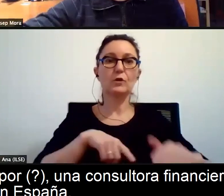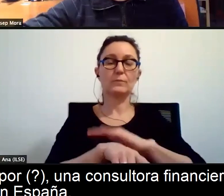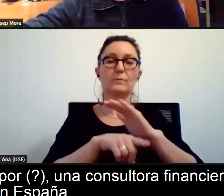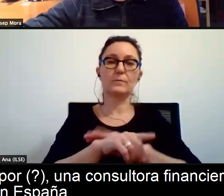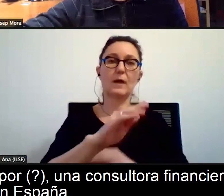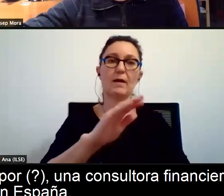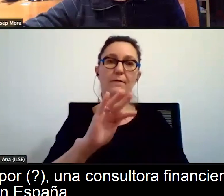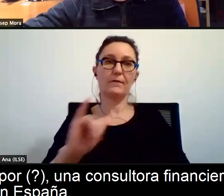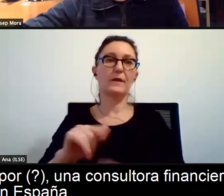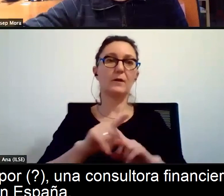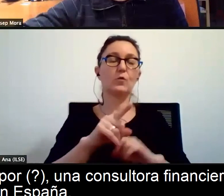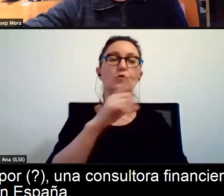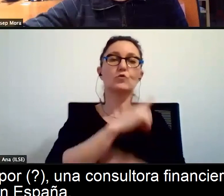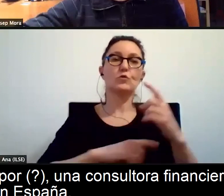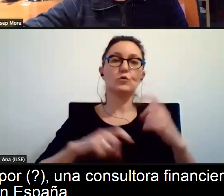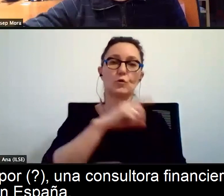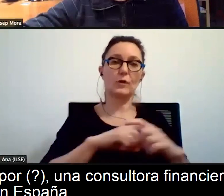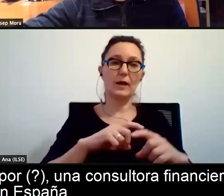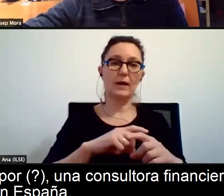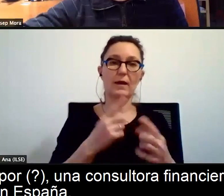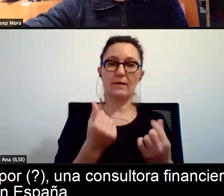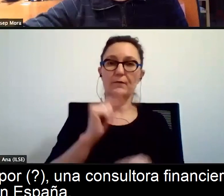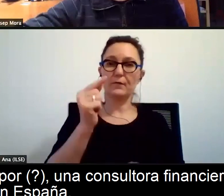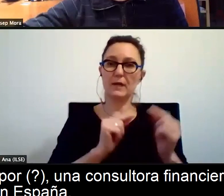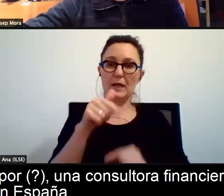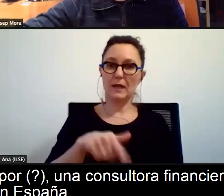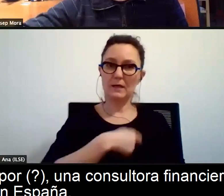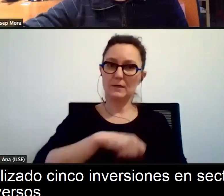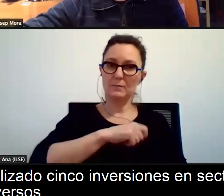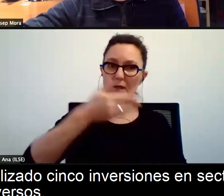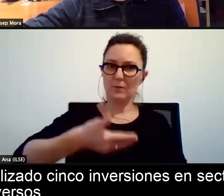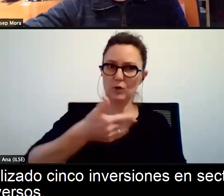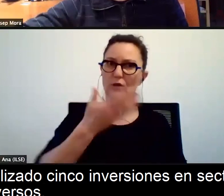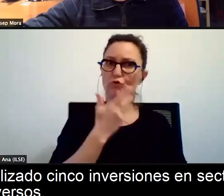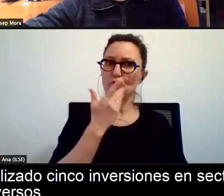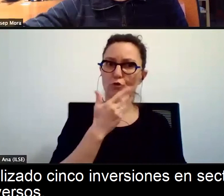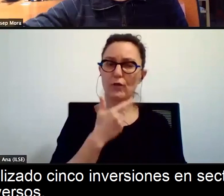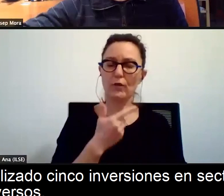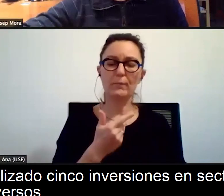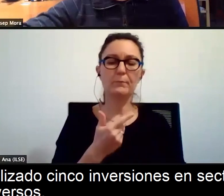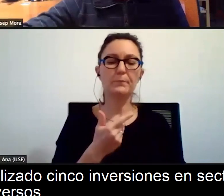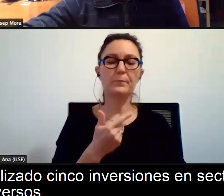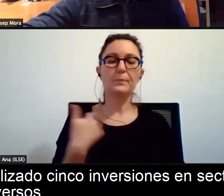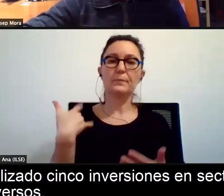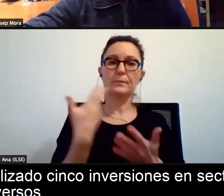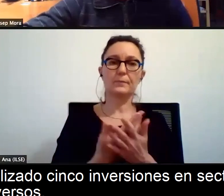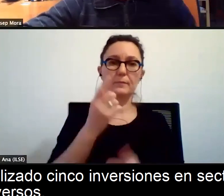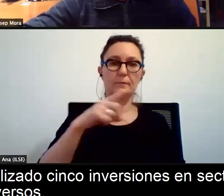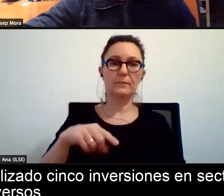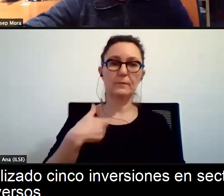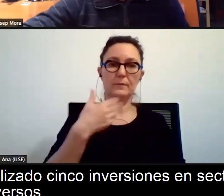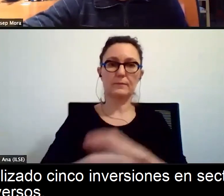una consultora financiera relevante en España, y durante estos meses ya hemos realizado